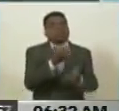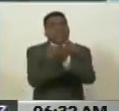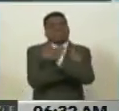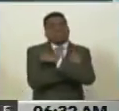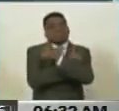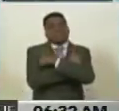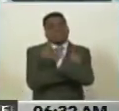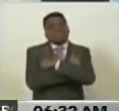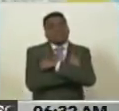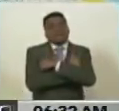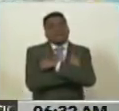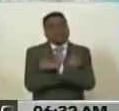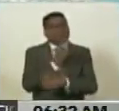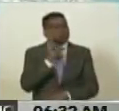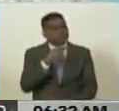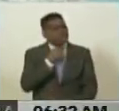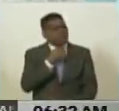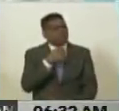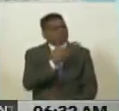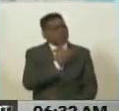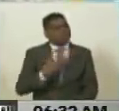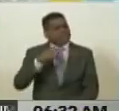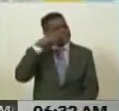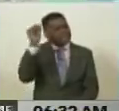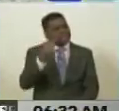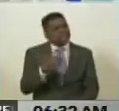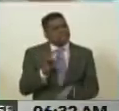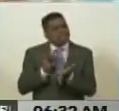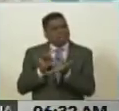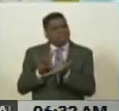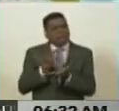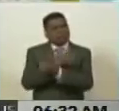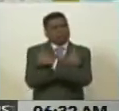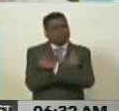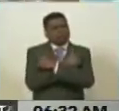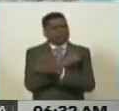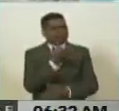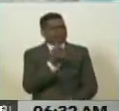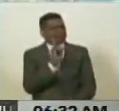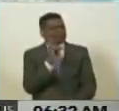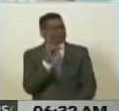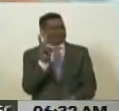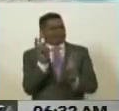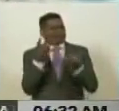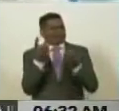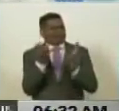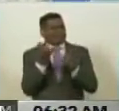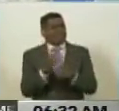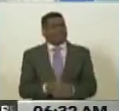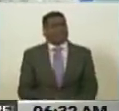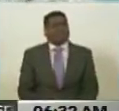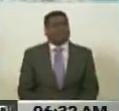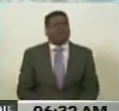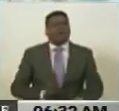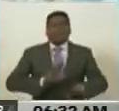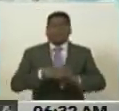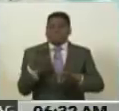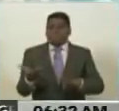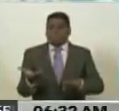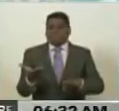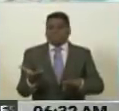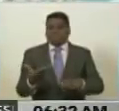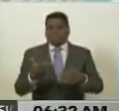aparece reflejada en la primera página del Nacional del aumento de salario ni siquiera titula porque el presidente aumentó, pero